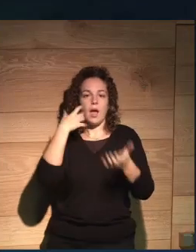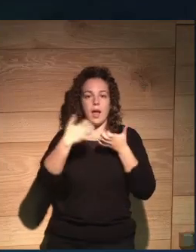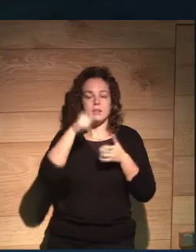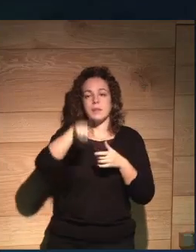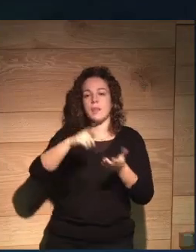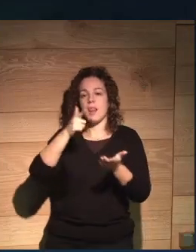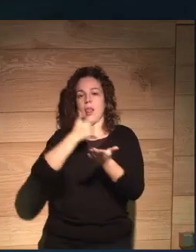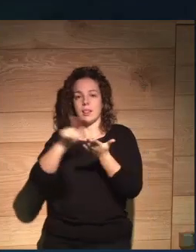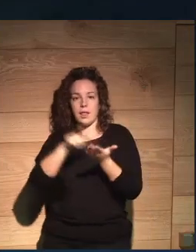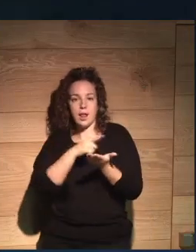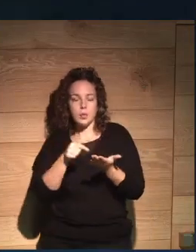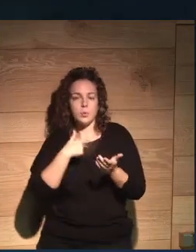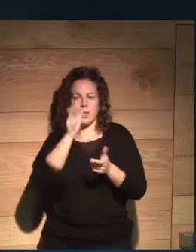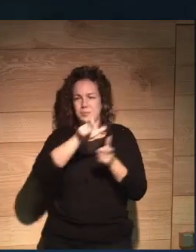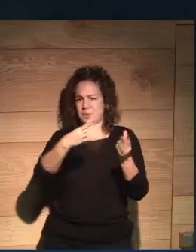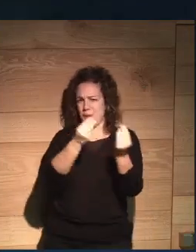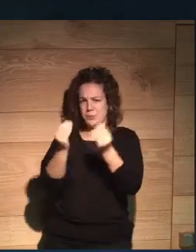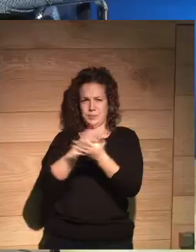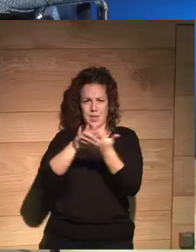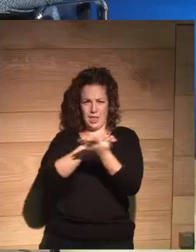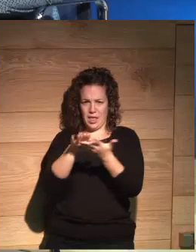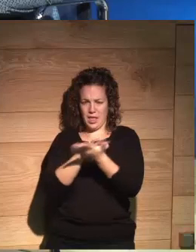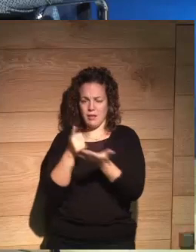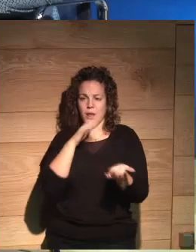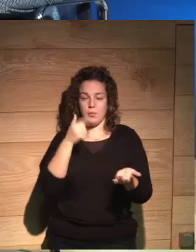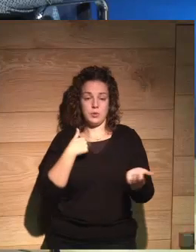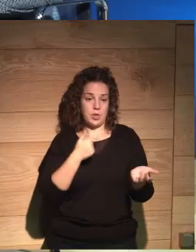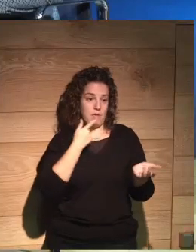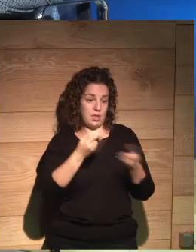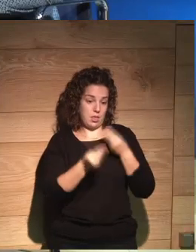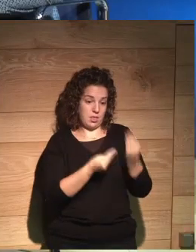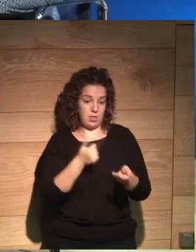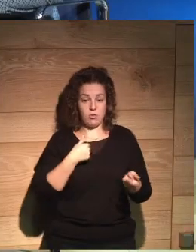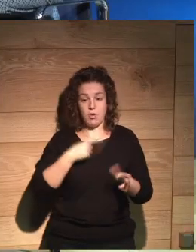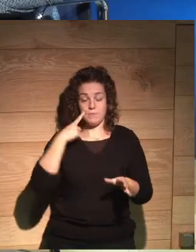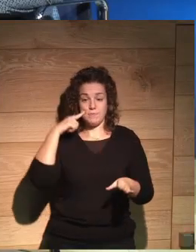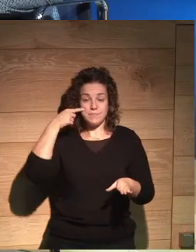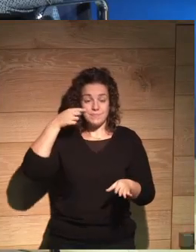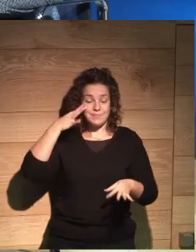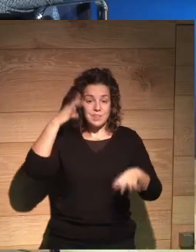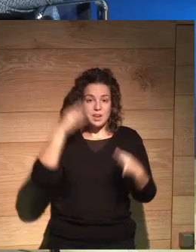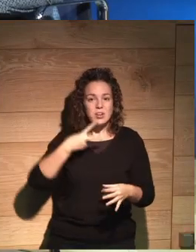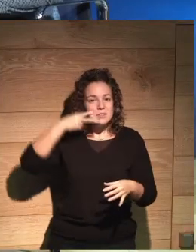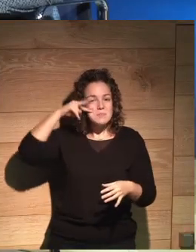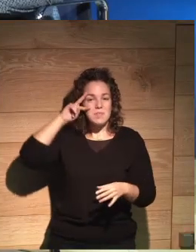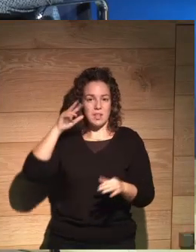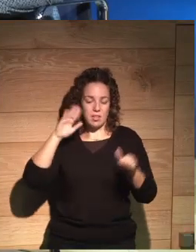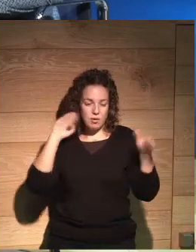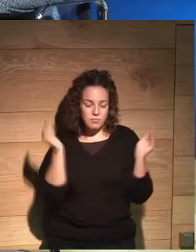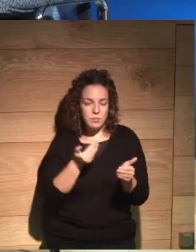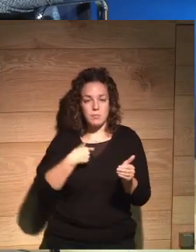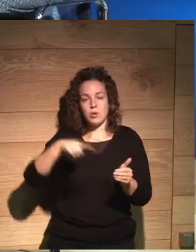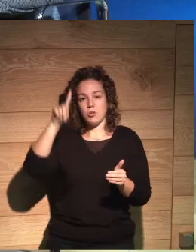de la literatura, con muchísima gente, porque al fin de cuentas lo que hago, tú lo has dicho, yo creo en la especialización, pero no creo